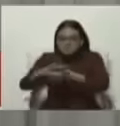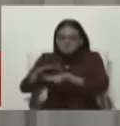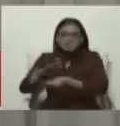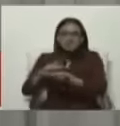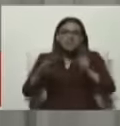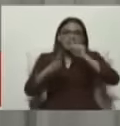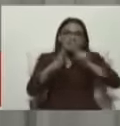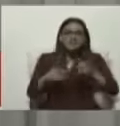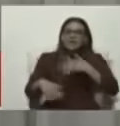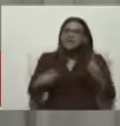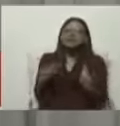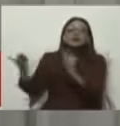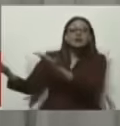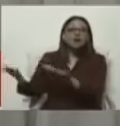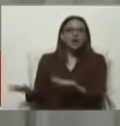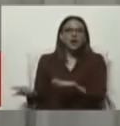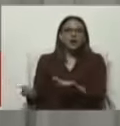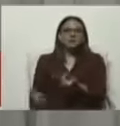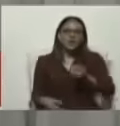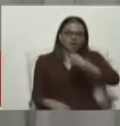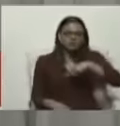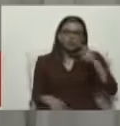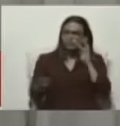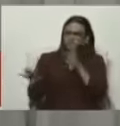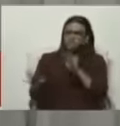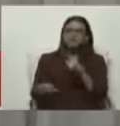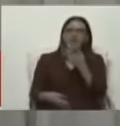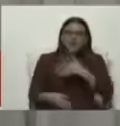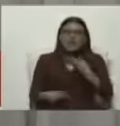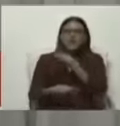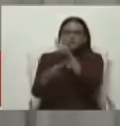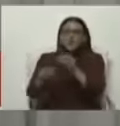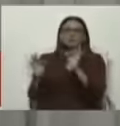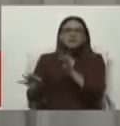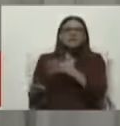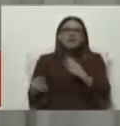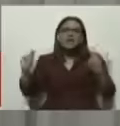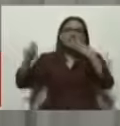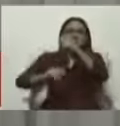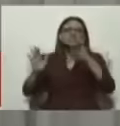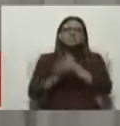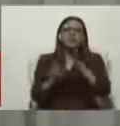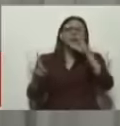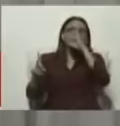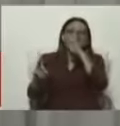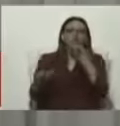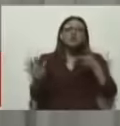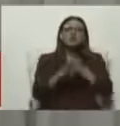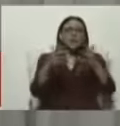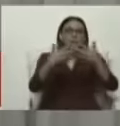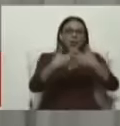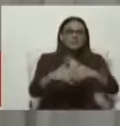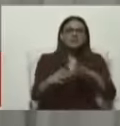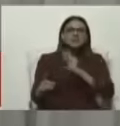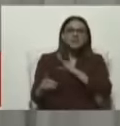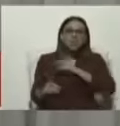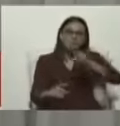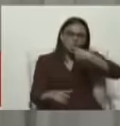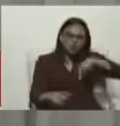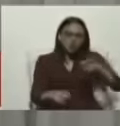Ustedes podrán decir, ah, bueno, van a vender los bancos y van a vender las empresas del Estado, todas